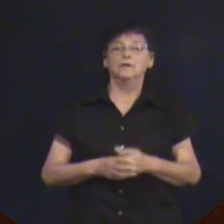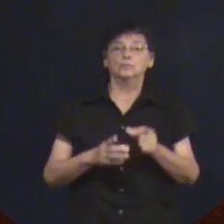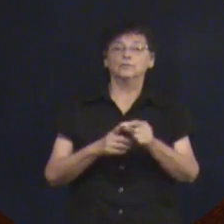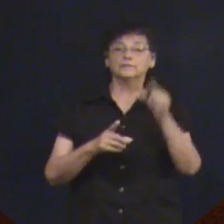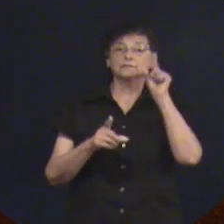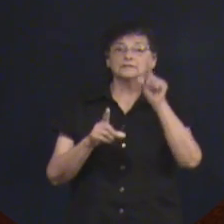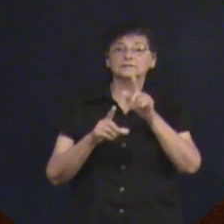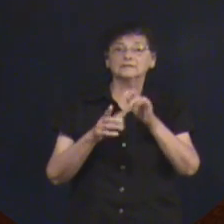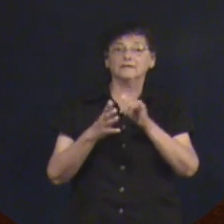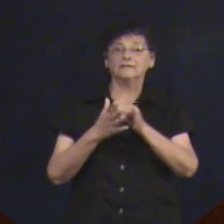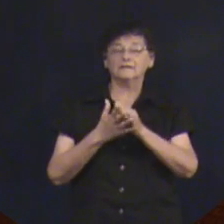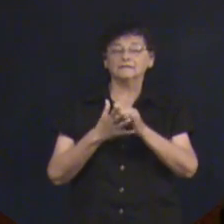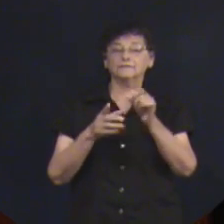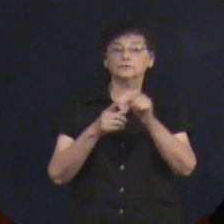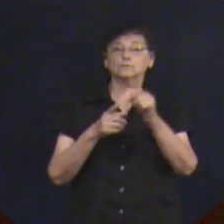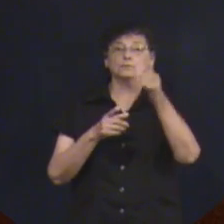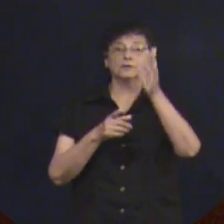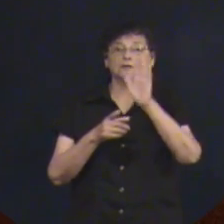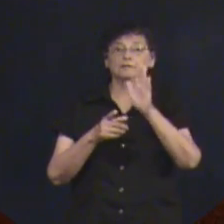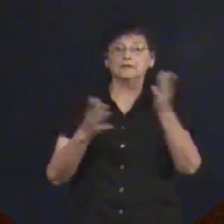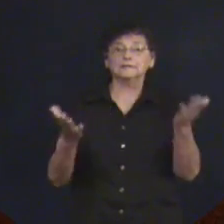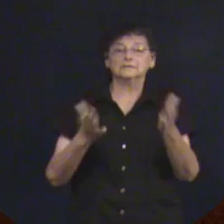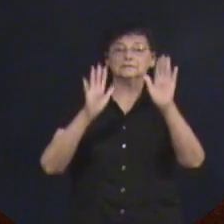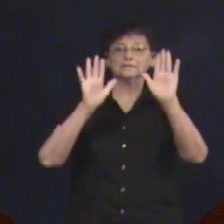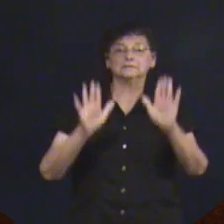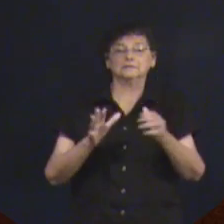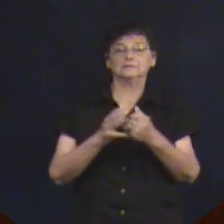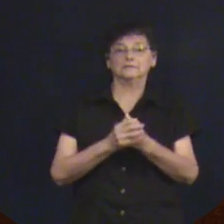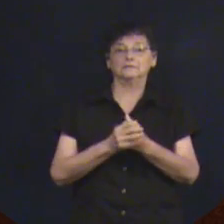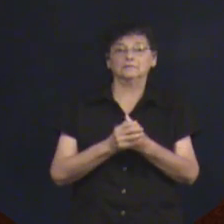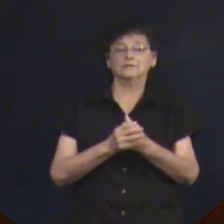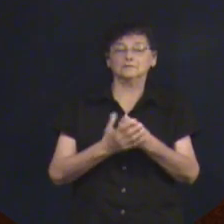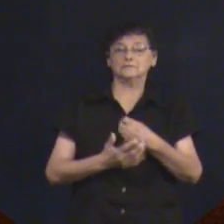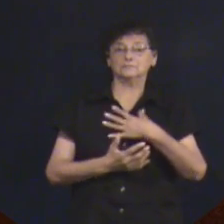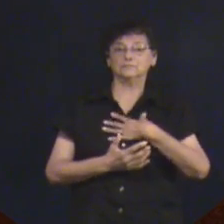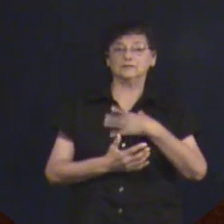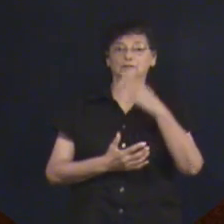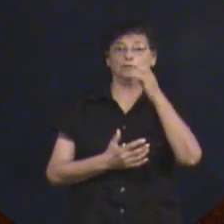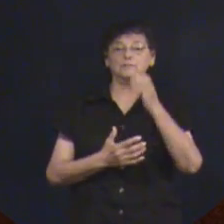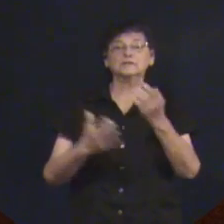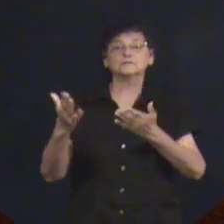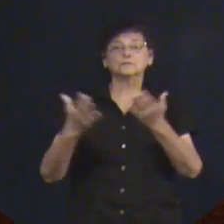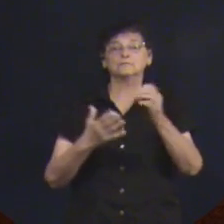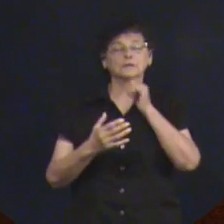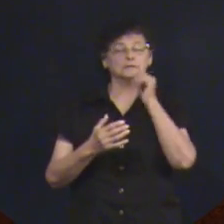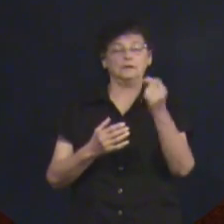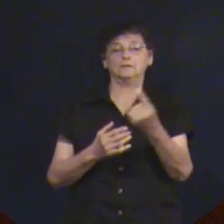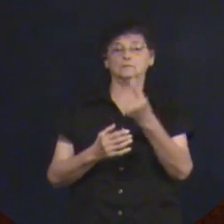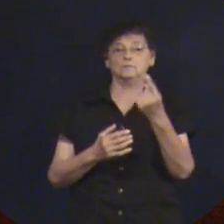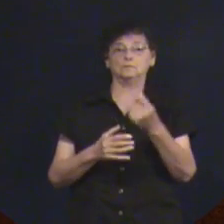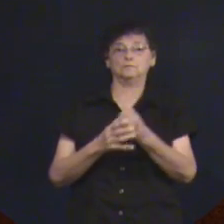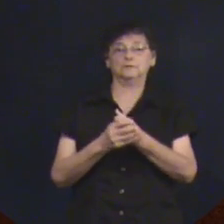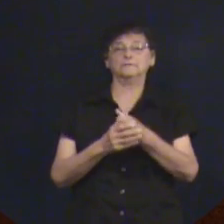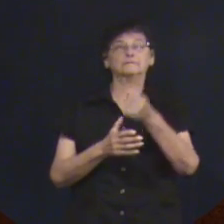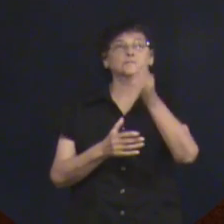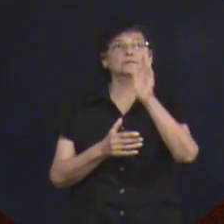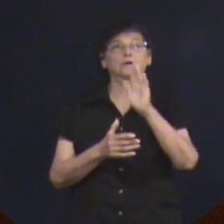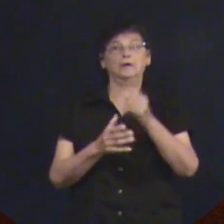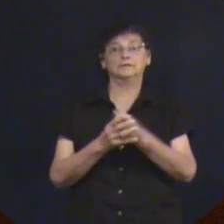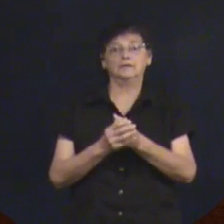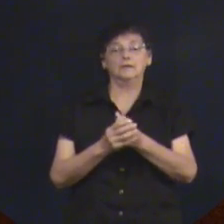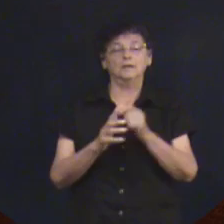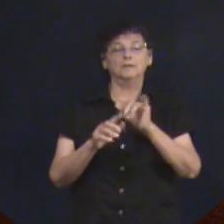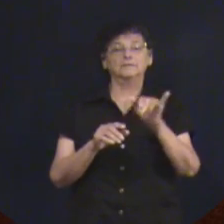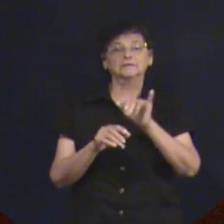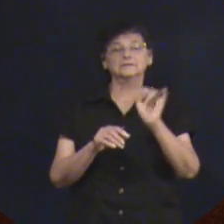Hermanos y hermanas, que la palabra de Dios este domingo nos inspire a ser servidores no solamente de Dios,